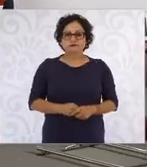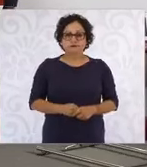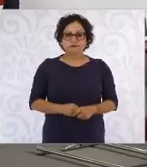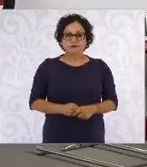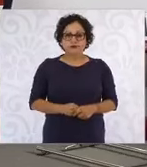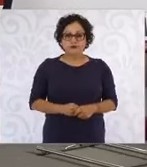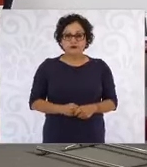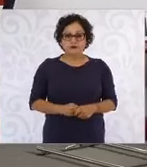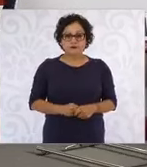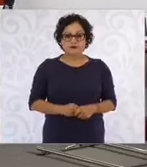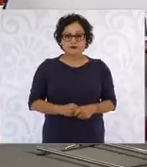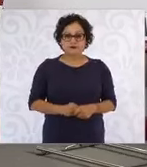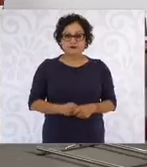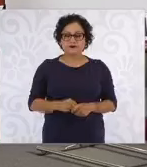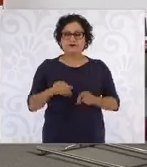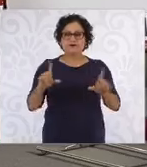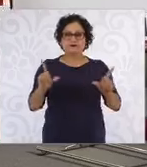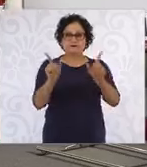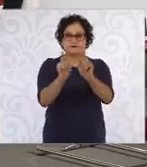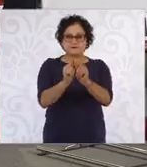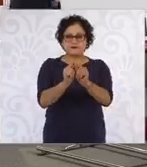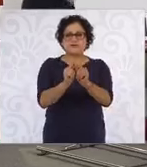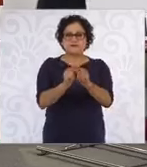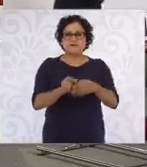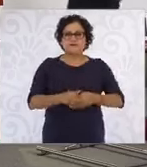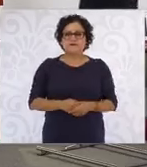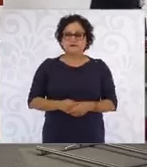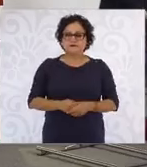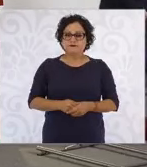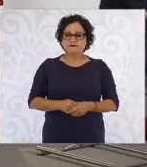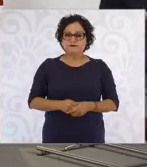Sí, pues les cuento, presidenta. Gracias. Malú.